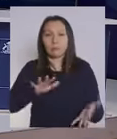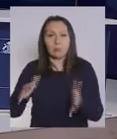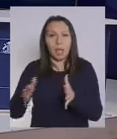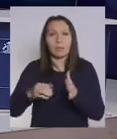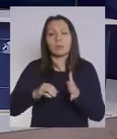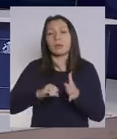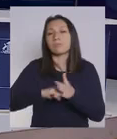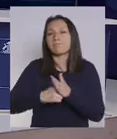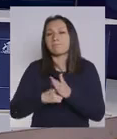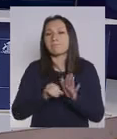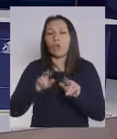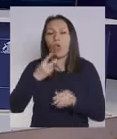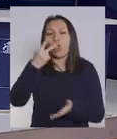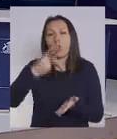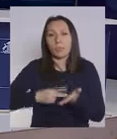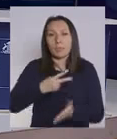de